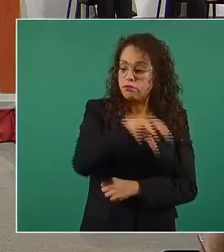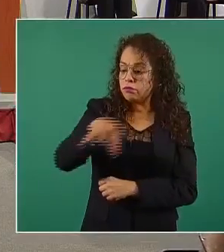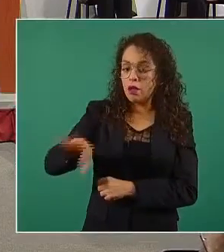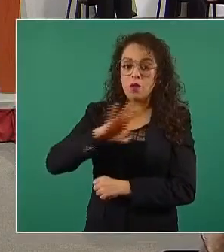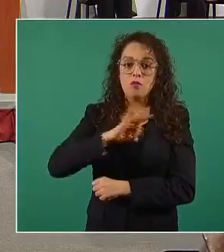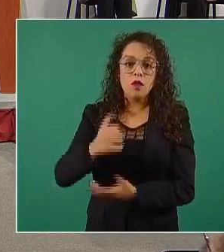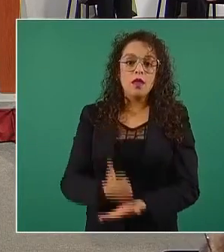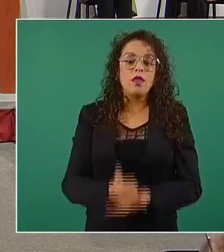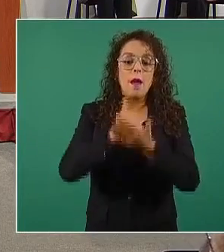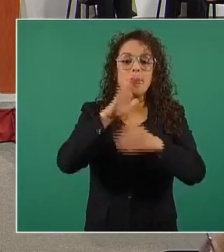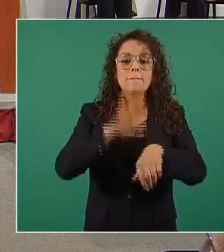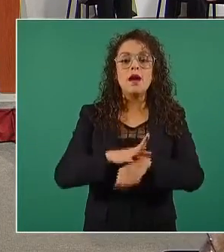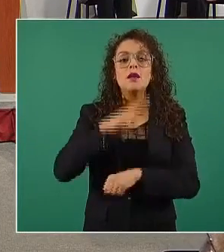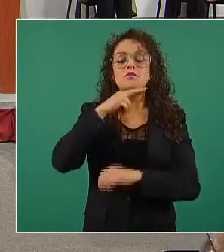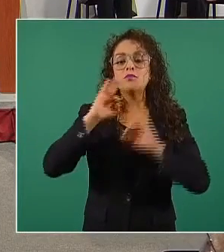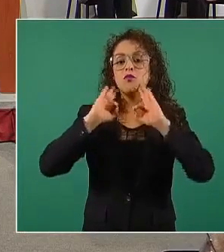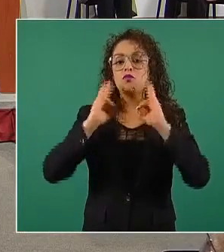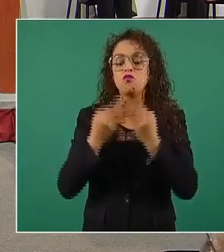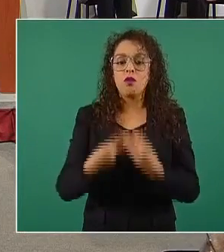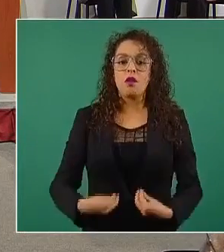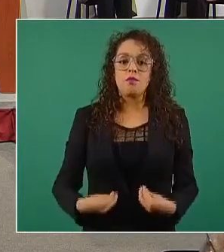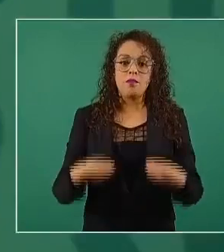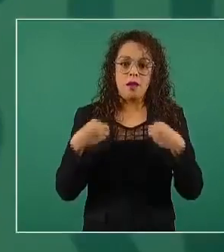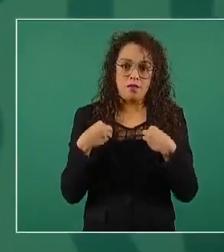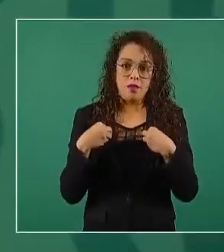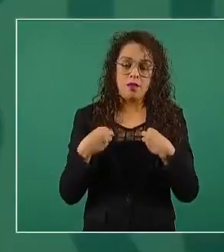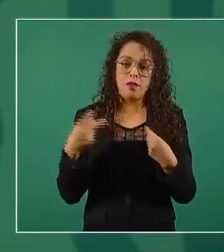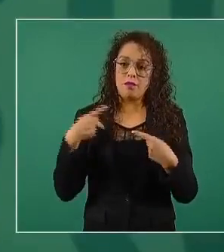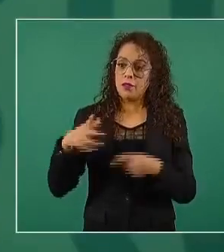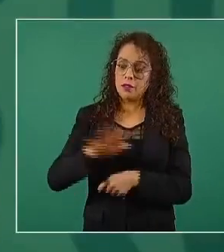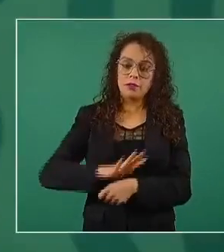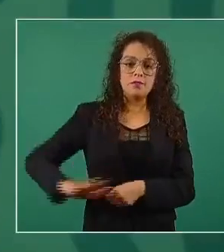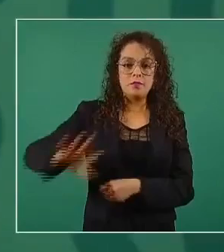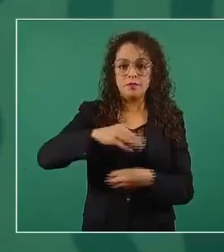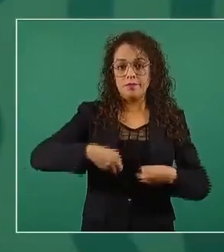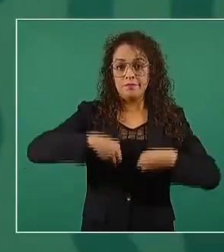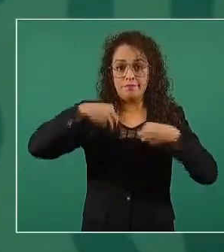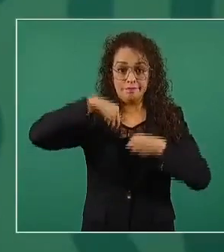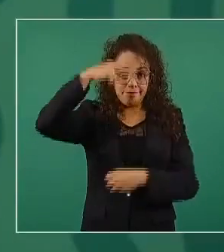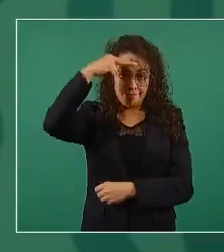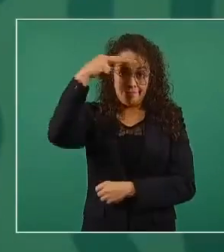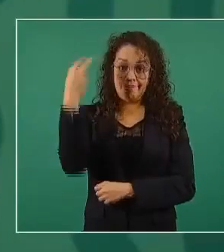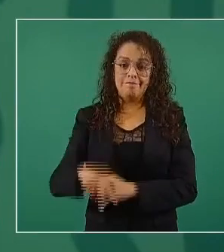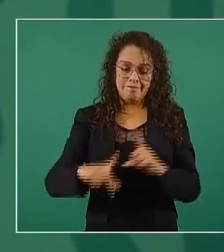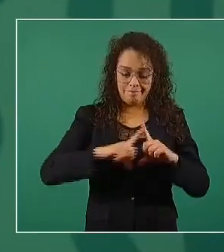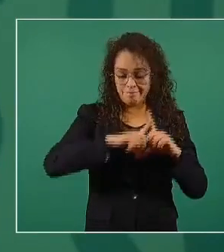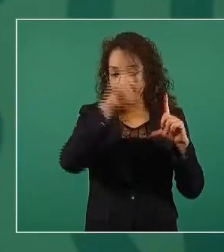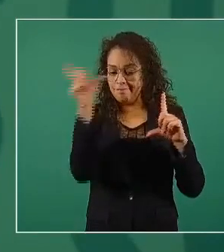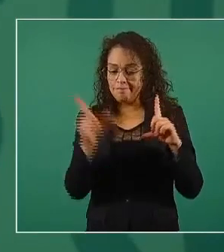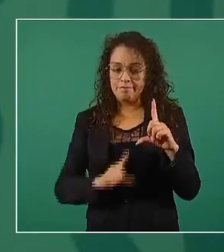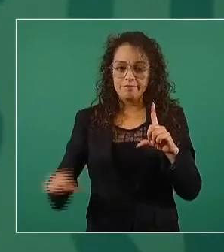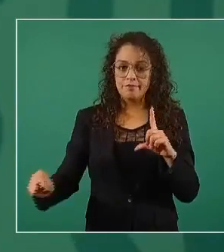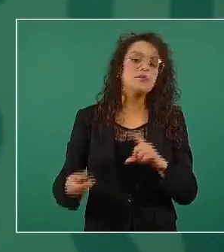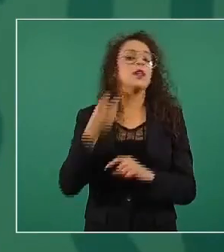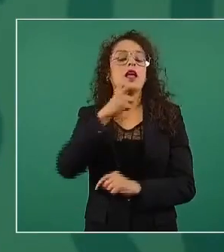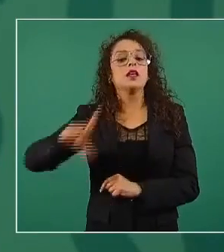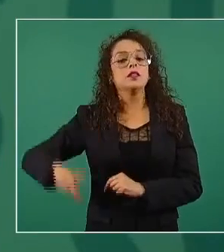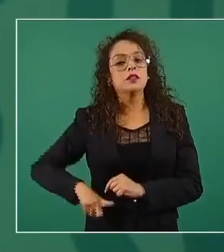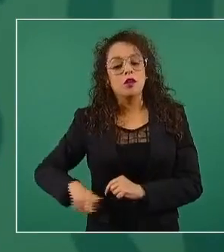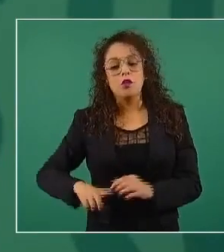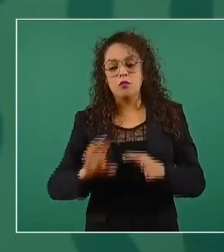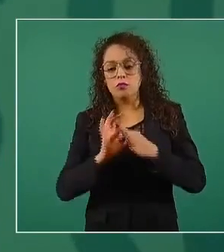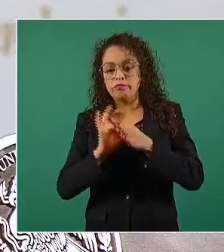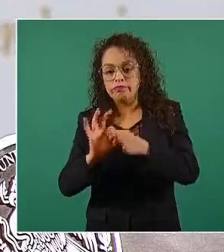las condiciones de vida de miles de nuestros connacionales. Hoy, con esta alianza entre el gobierno y la Fundación